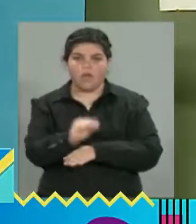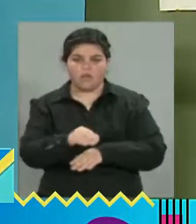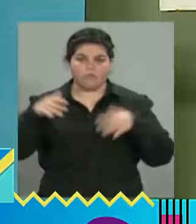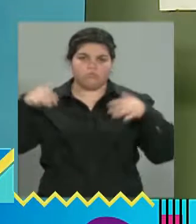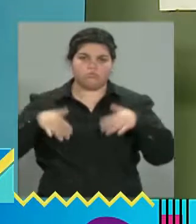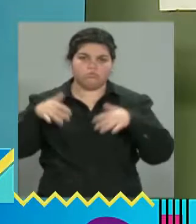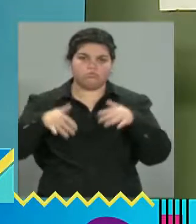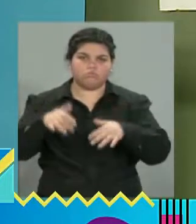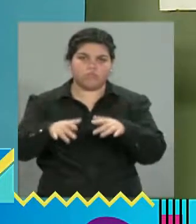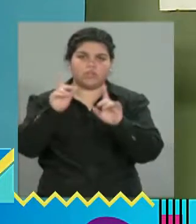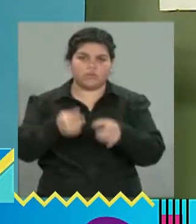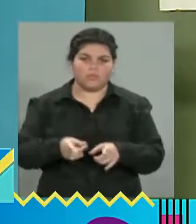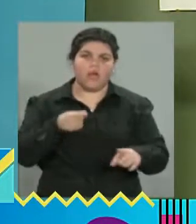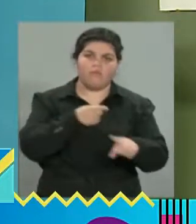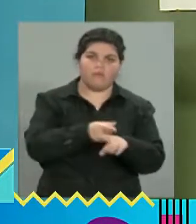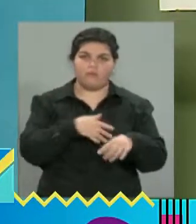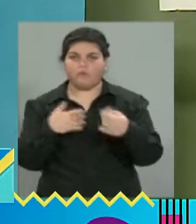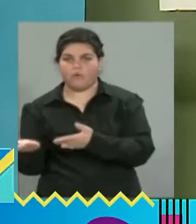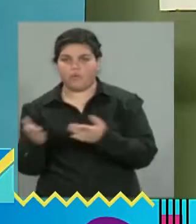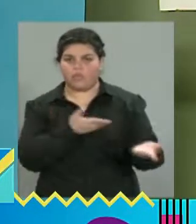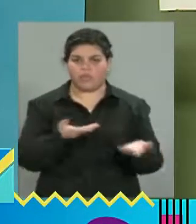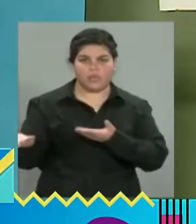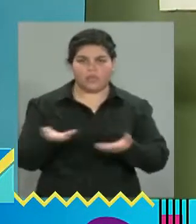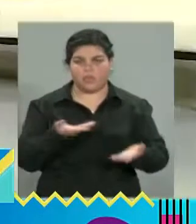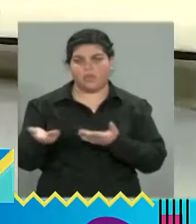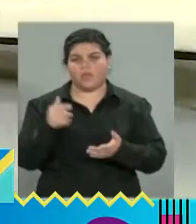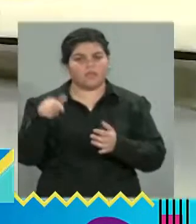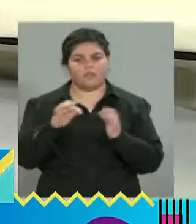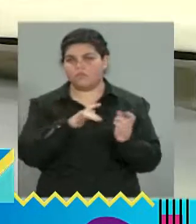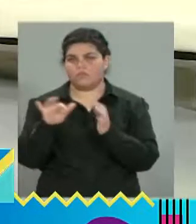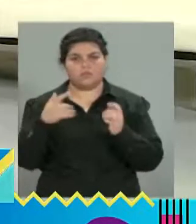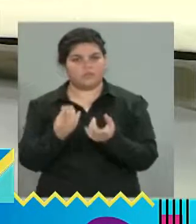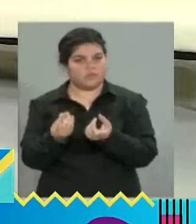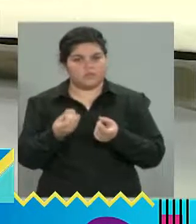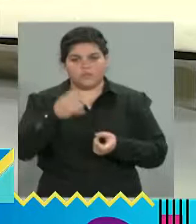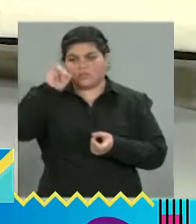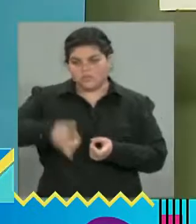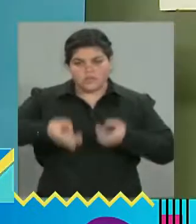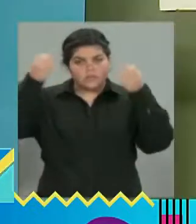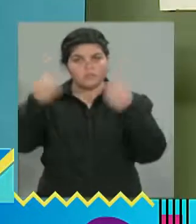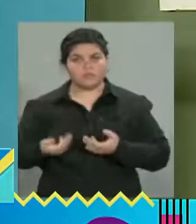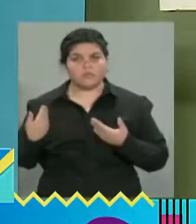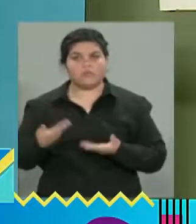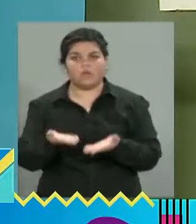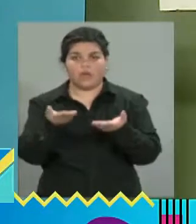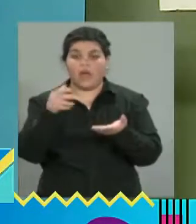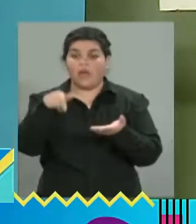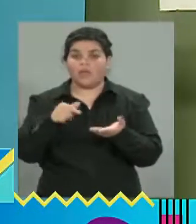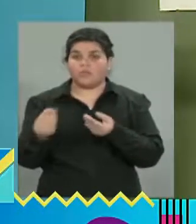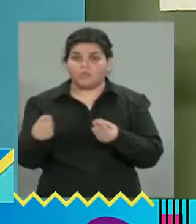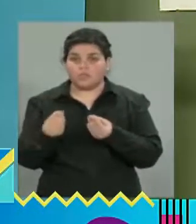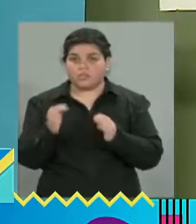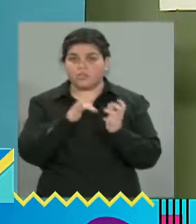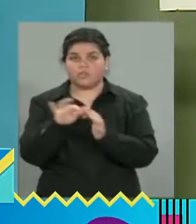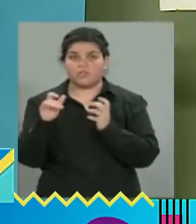con movilizaciones a favor y en contra. ¿Sí? Un debate que había que darlo y que se dio. ¿Qué significó todo el debate de la